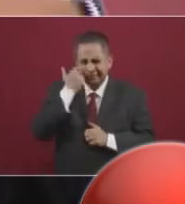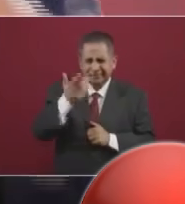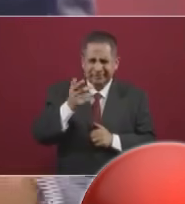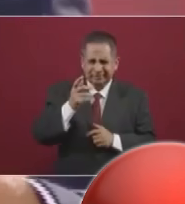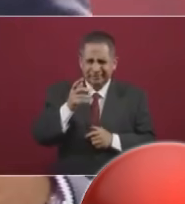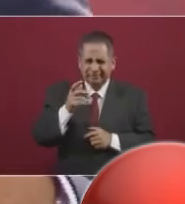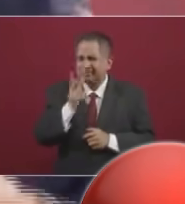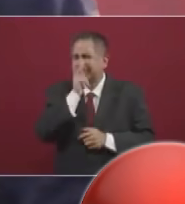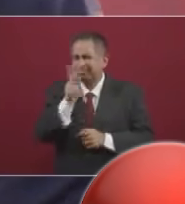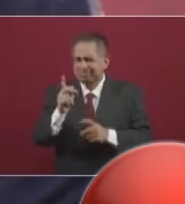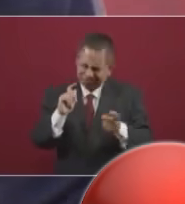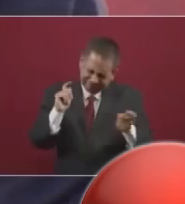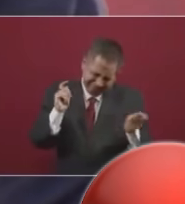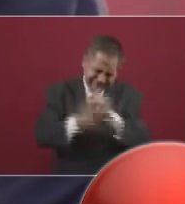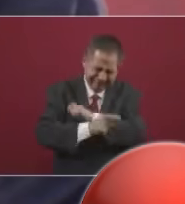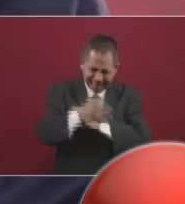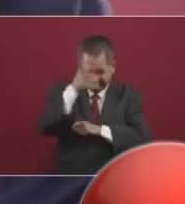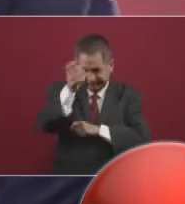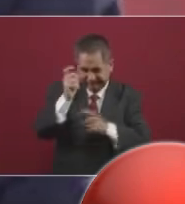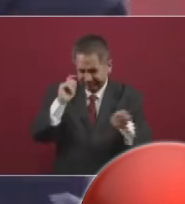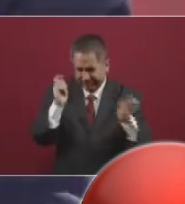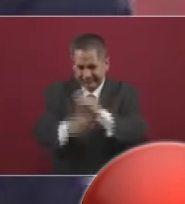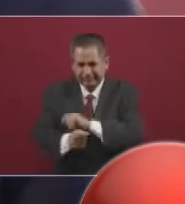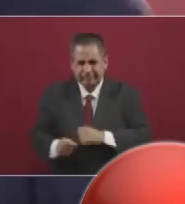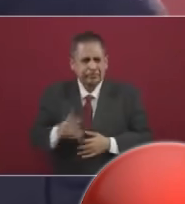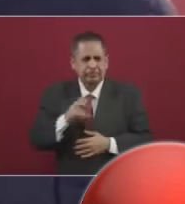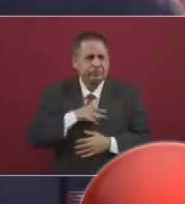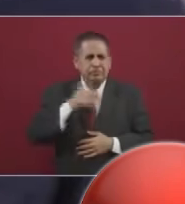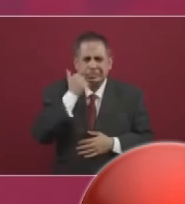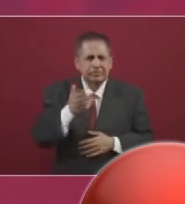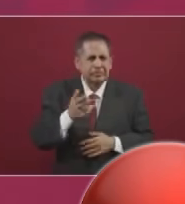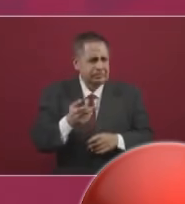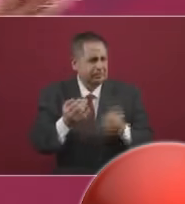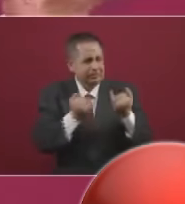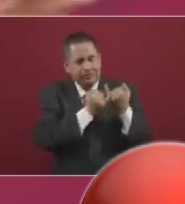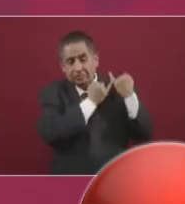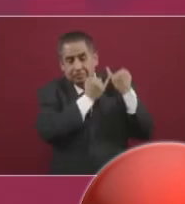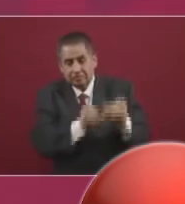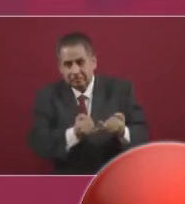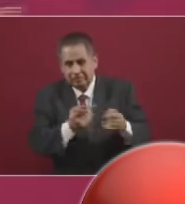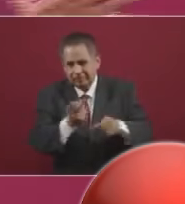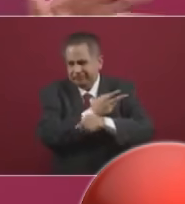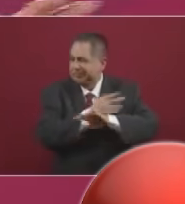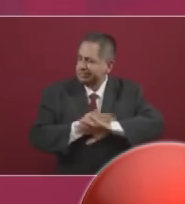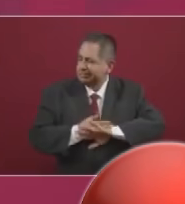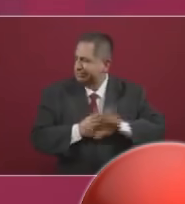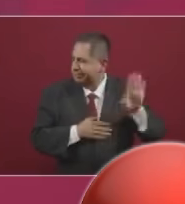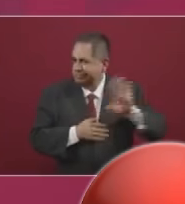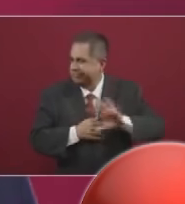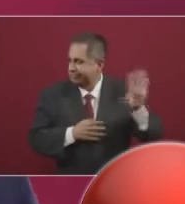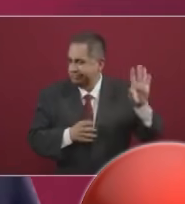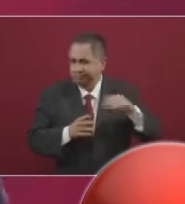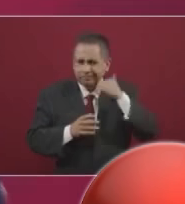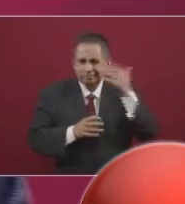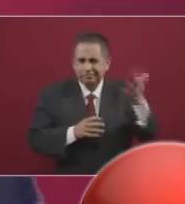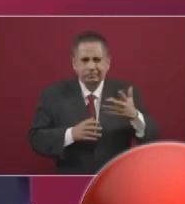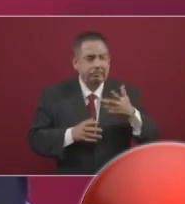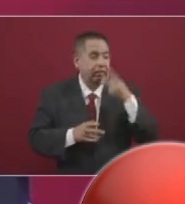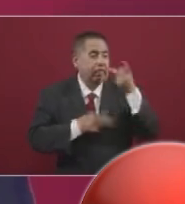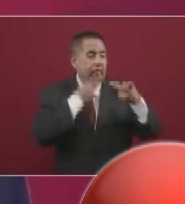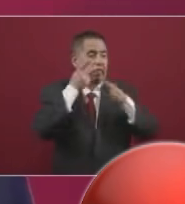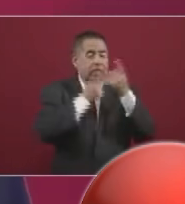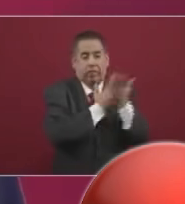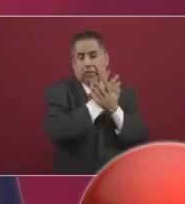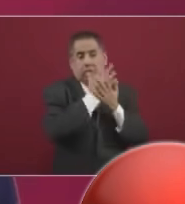hasta el lenguaje. No queremos nada del lenguaje tecnocrático, de la jeringonza,